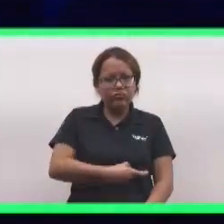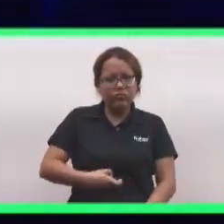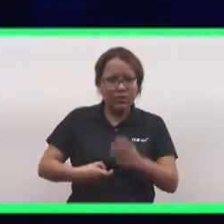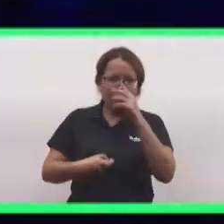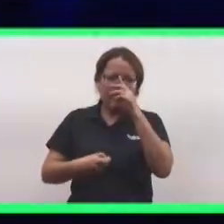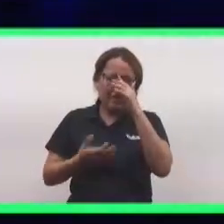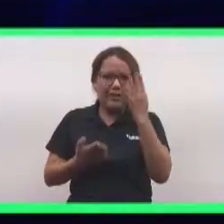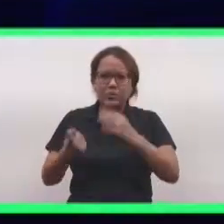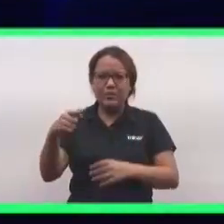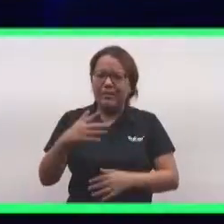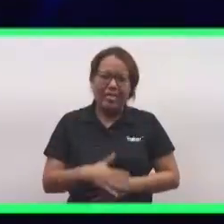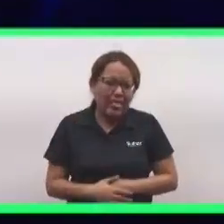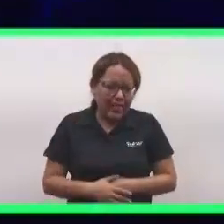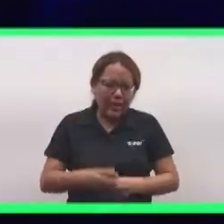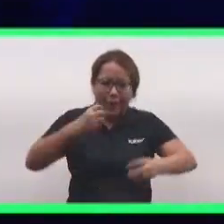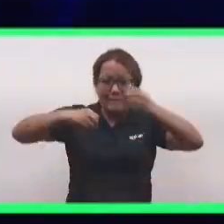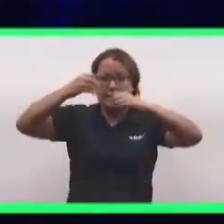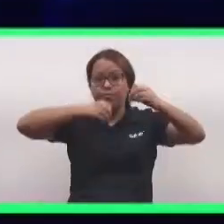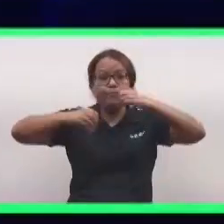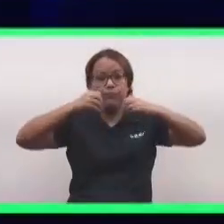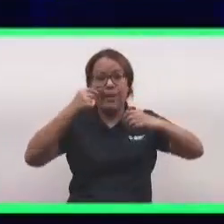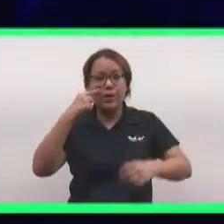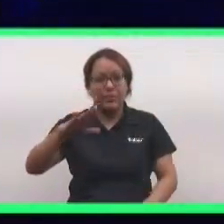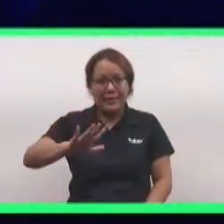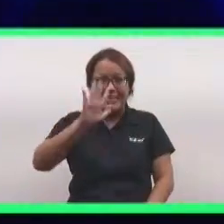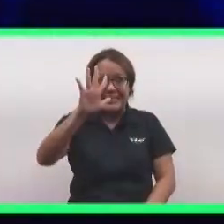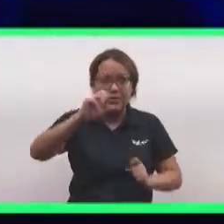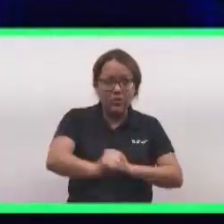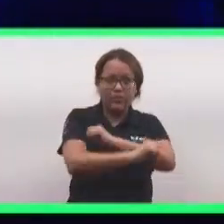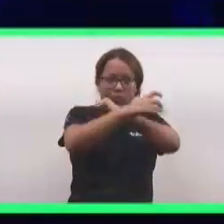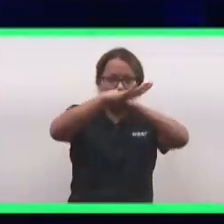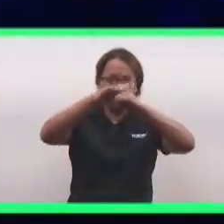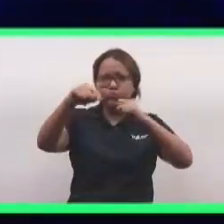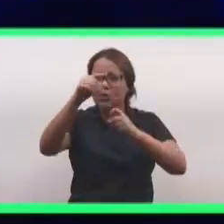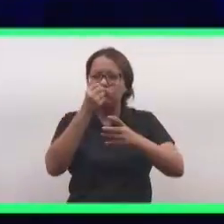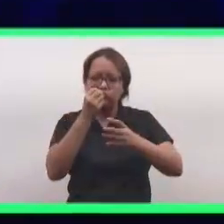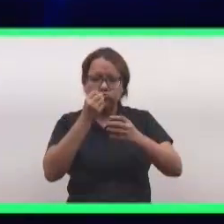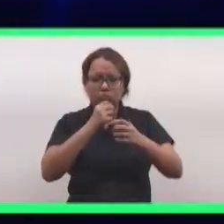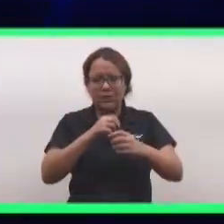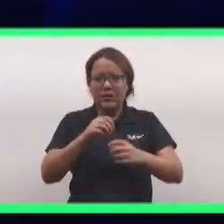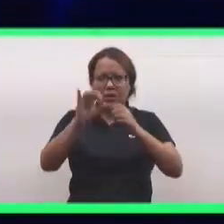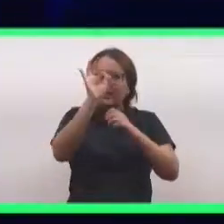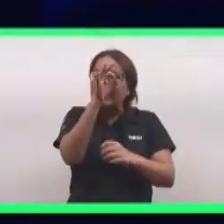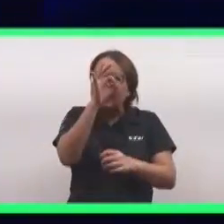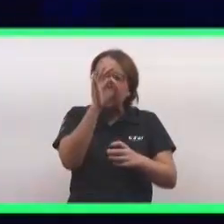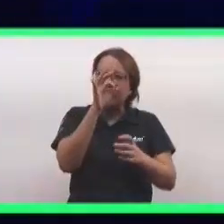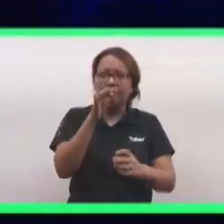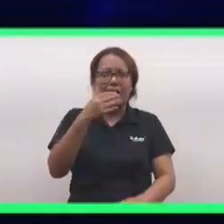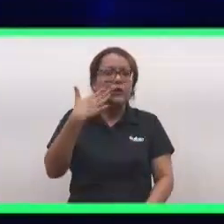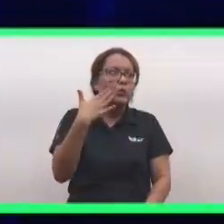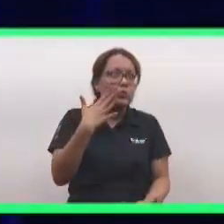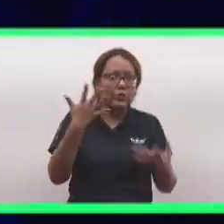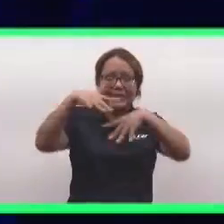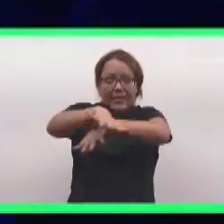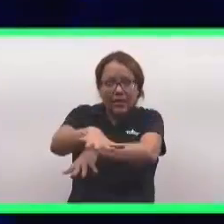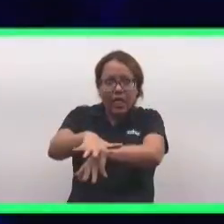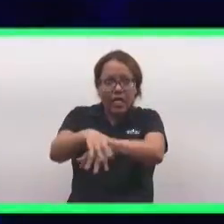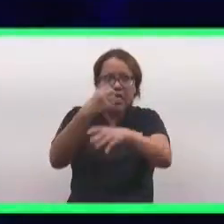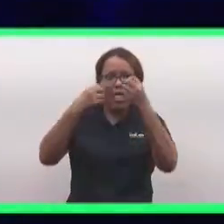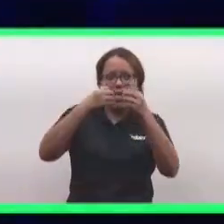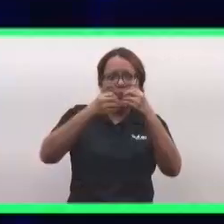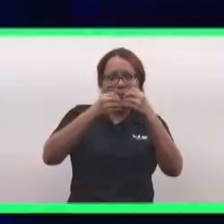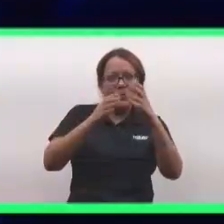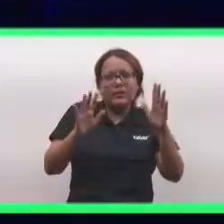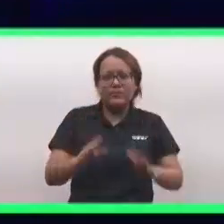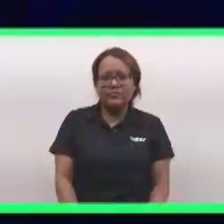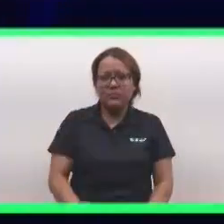Ya no aguanta todo lo que le esté echando. Son las 5 de la mañana y usted desayunando chicharrones con chile. Amén. Y como no